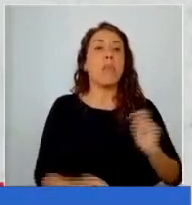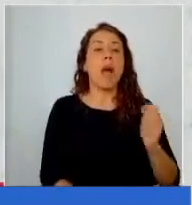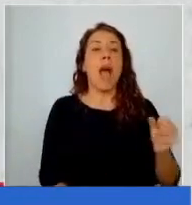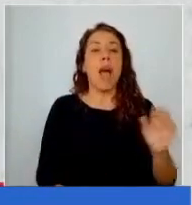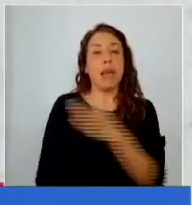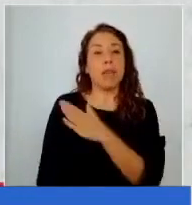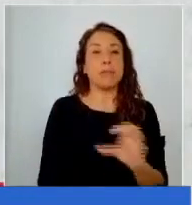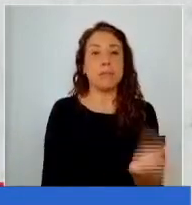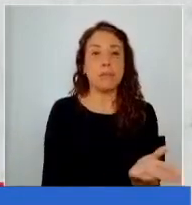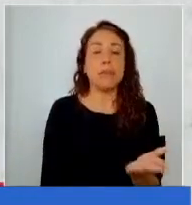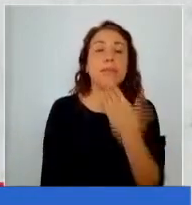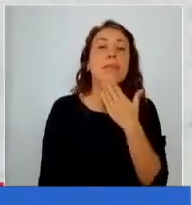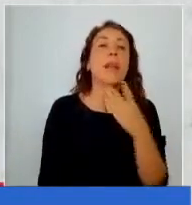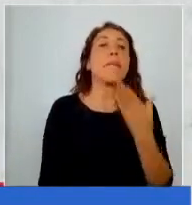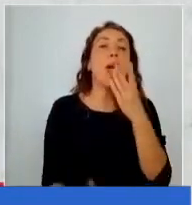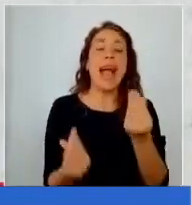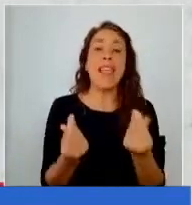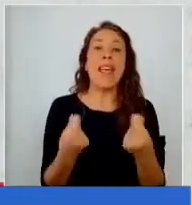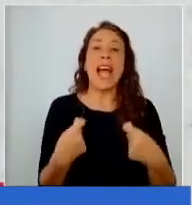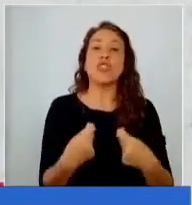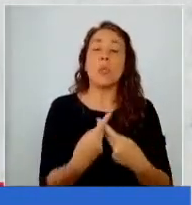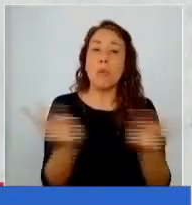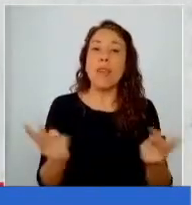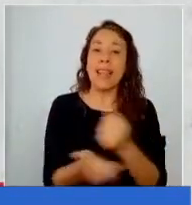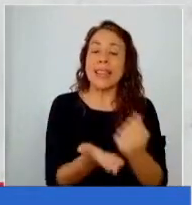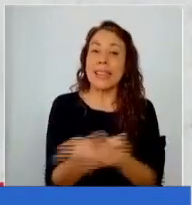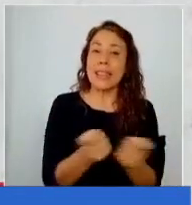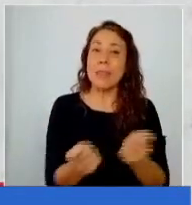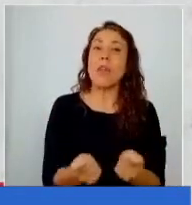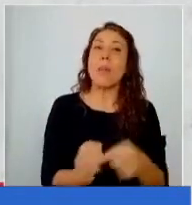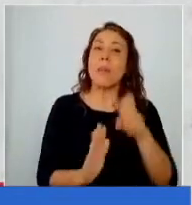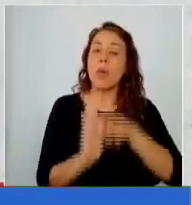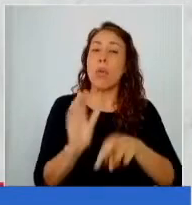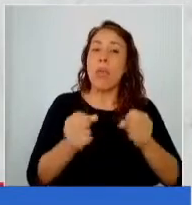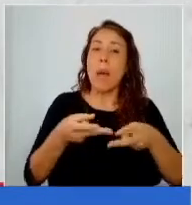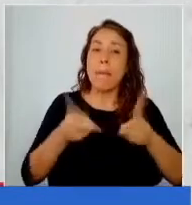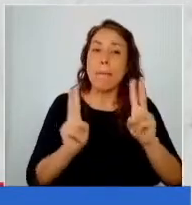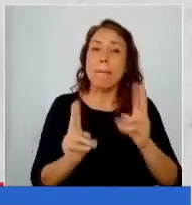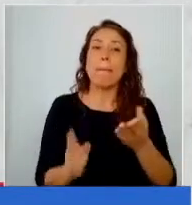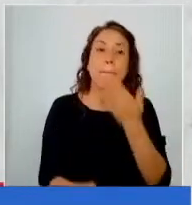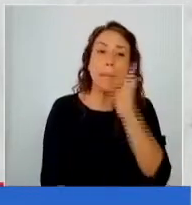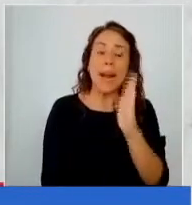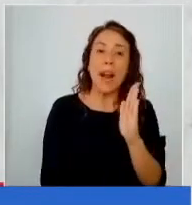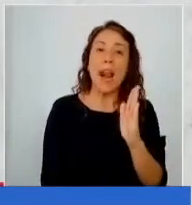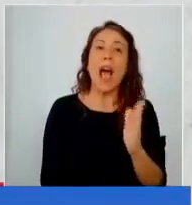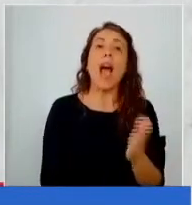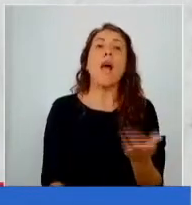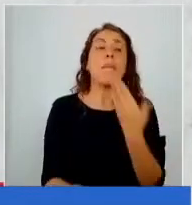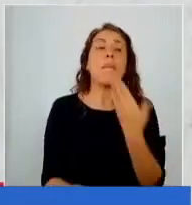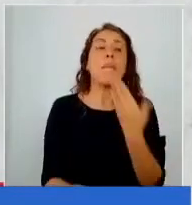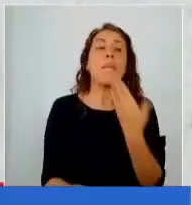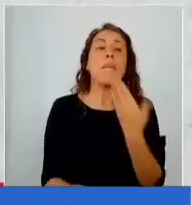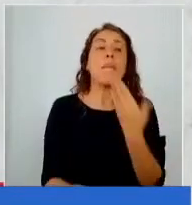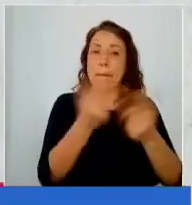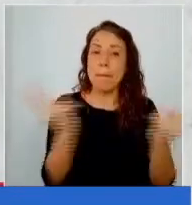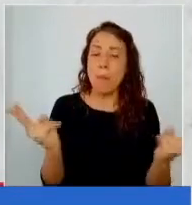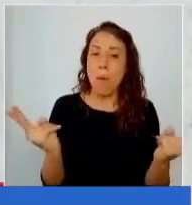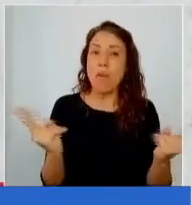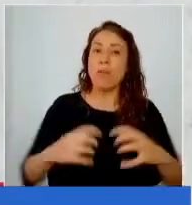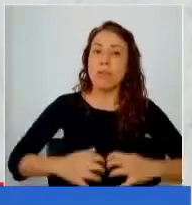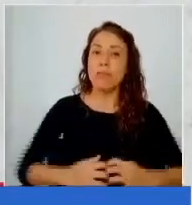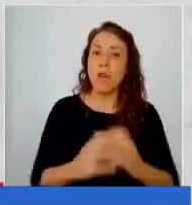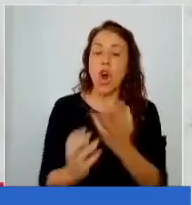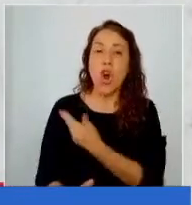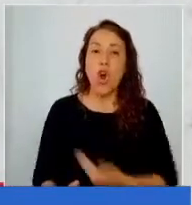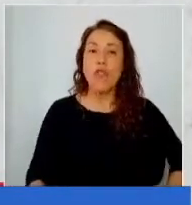del gasto público tramitando aquellos proyectos que permitan mejorar la eficiencia a las compras públicas fortalecer los gobiernos corporativos